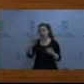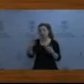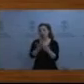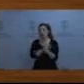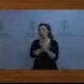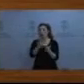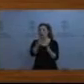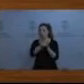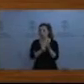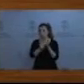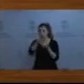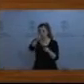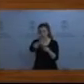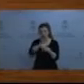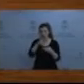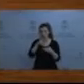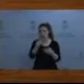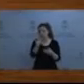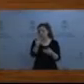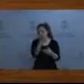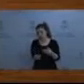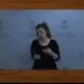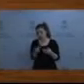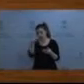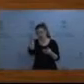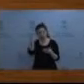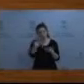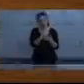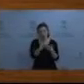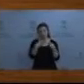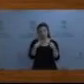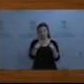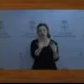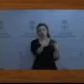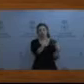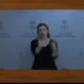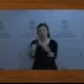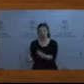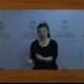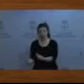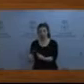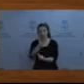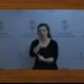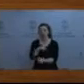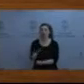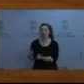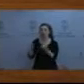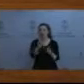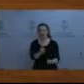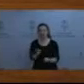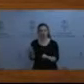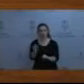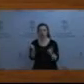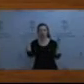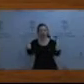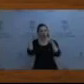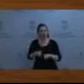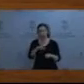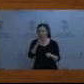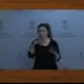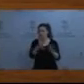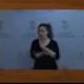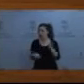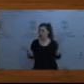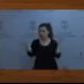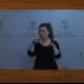porque comprenderá, espero que todas sus señorías comprendan, que desde luego nosotros sí que defendemos un acuerdo porque es un acuerdo que